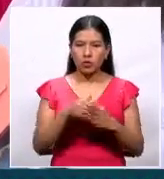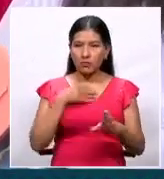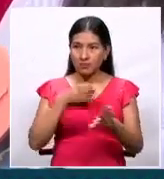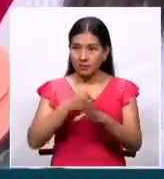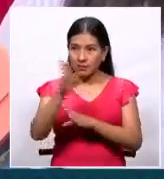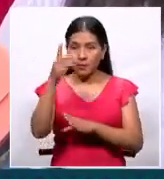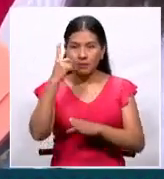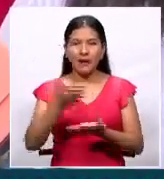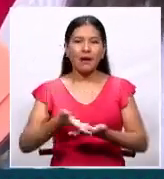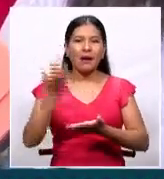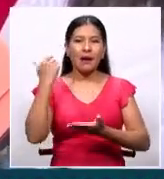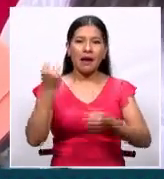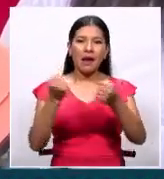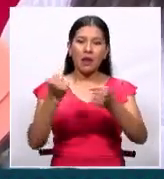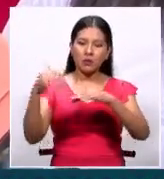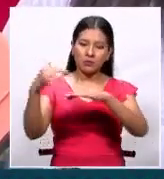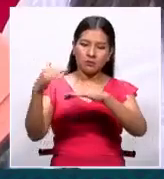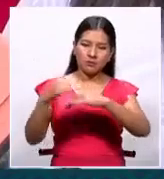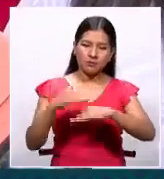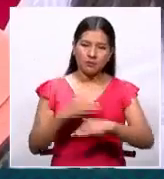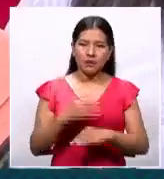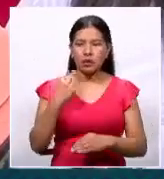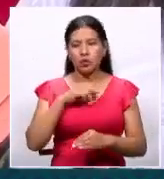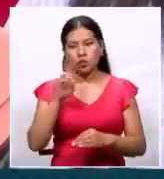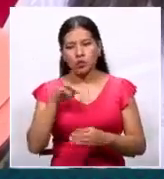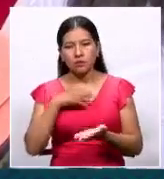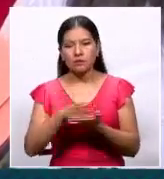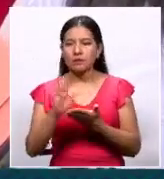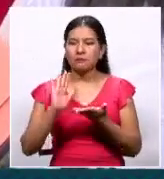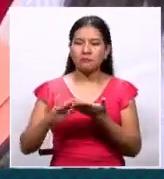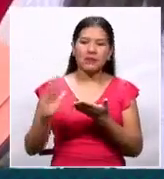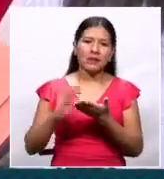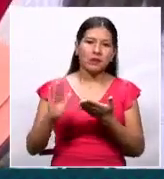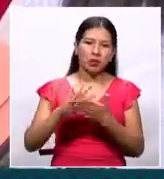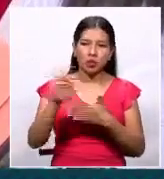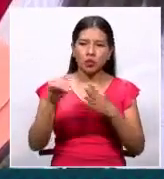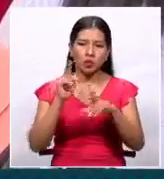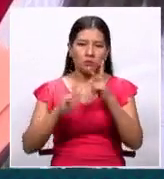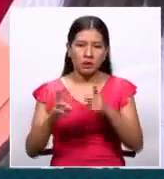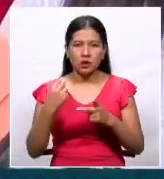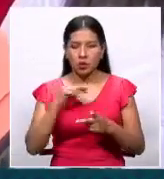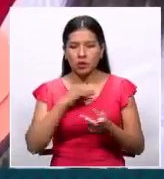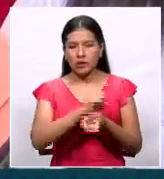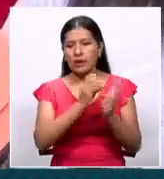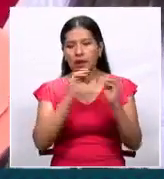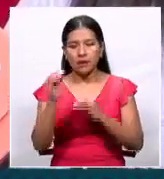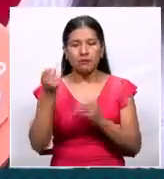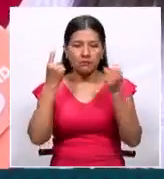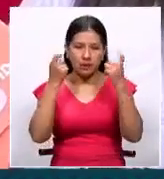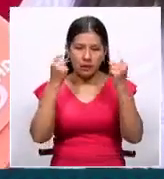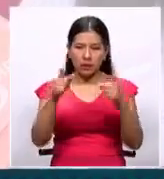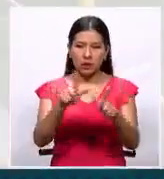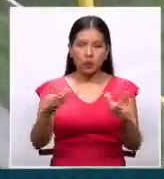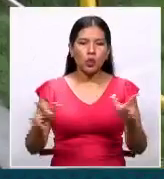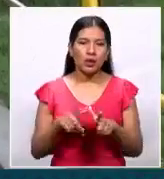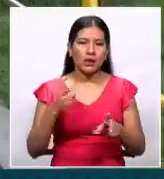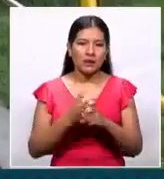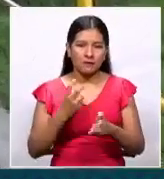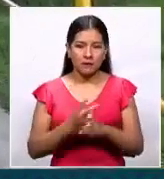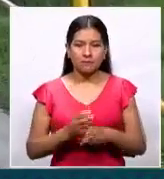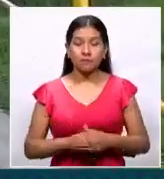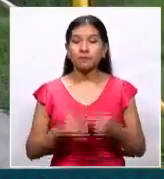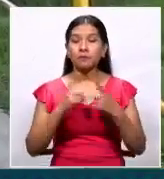como parqueo en realidad, ¿no? Entonces, más bien pedimos las disculpas a toda la población paseña porque sabemos que son ejes troncales. Según